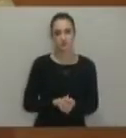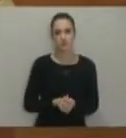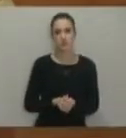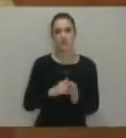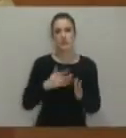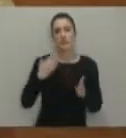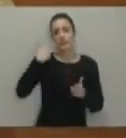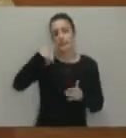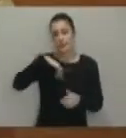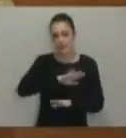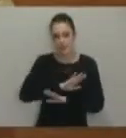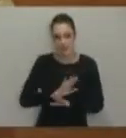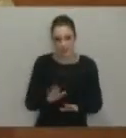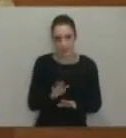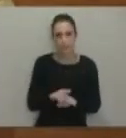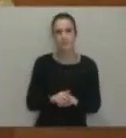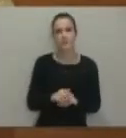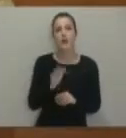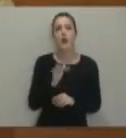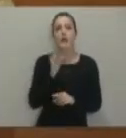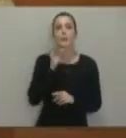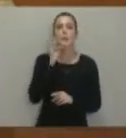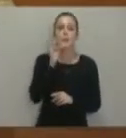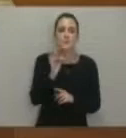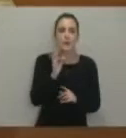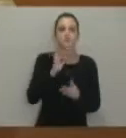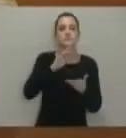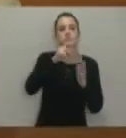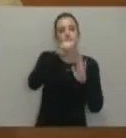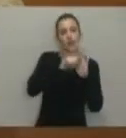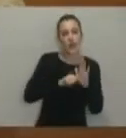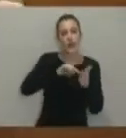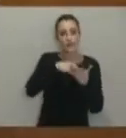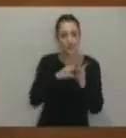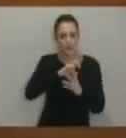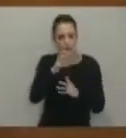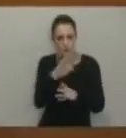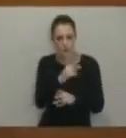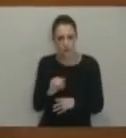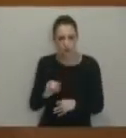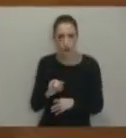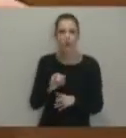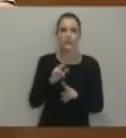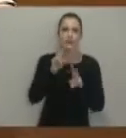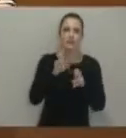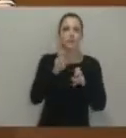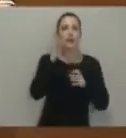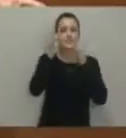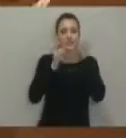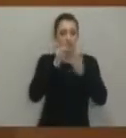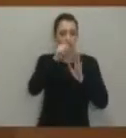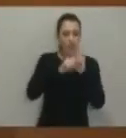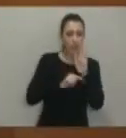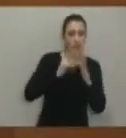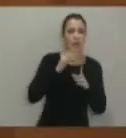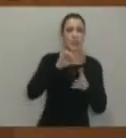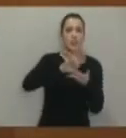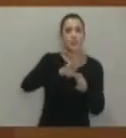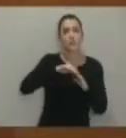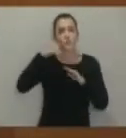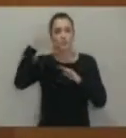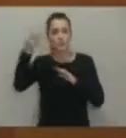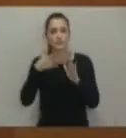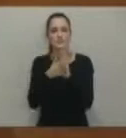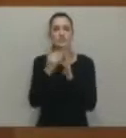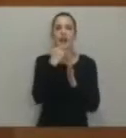que además, hay otro argumento técnico, la realización de las actividades programadas fuera del centro constituía un concepto puntuable